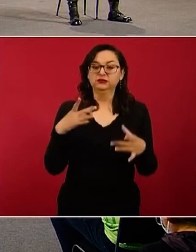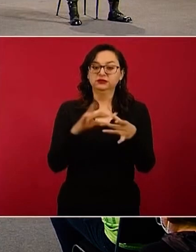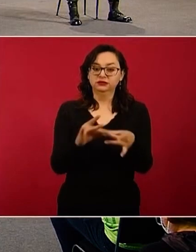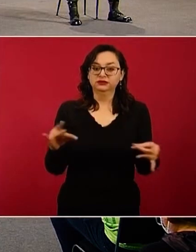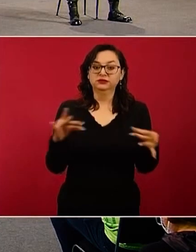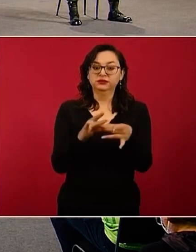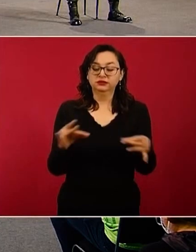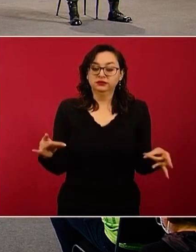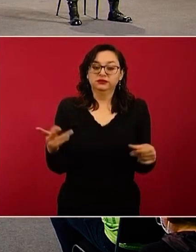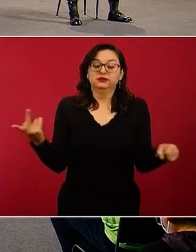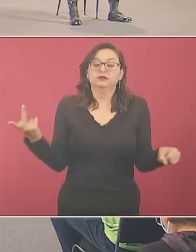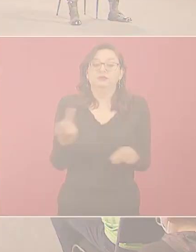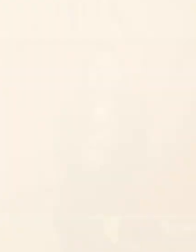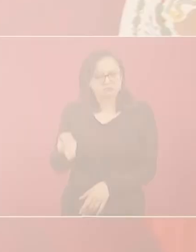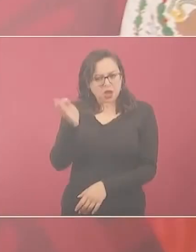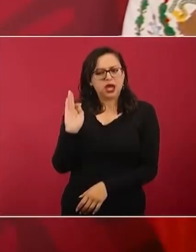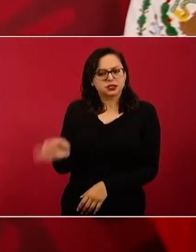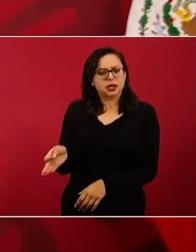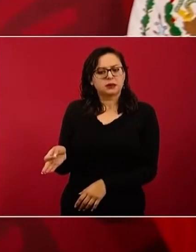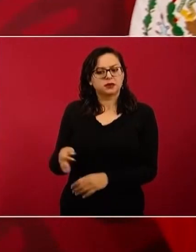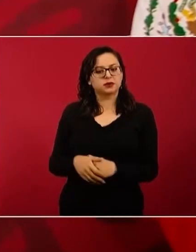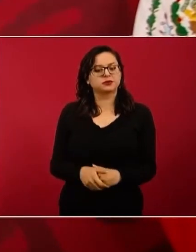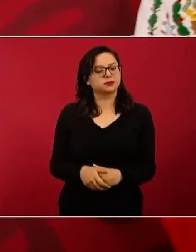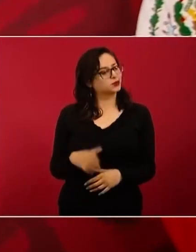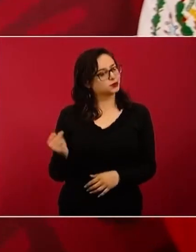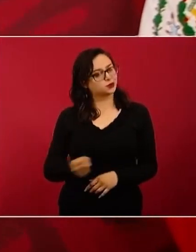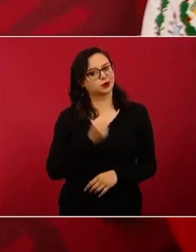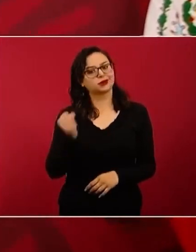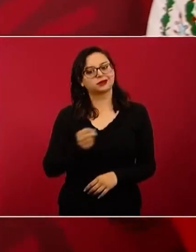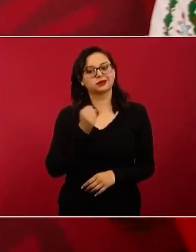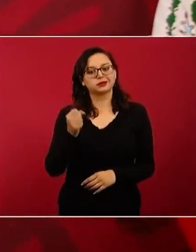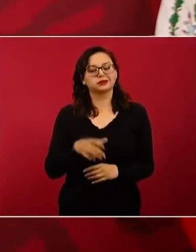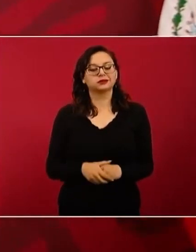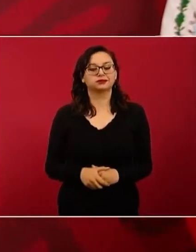hicieron sin permiso. Hay terminales